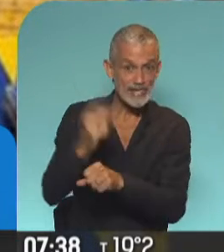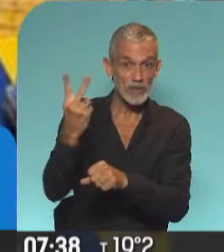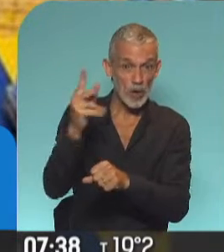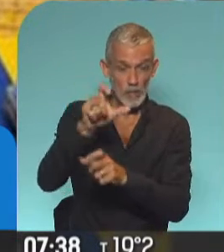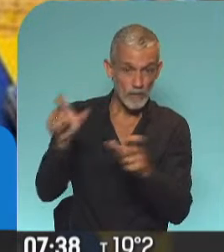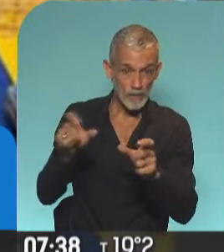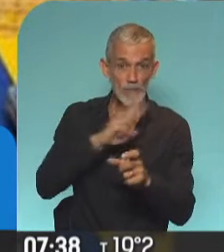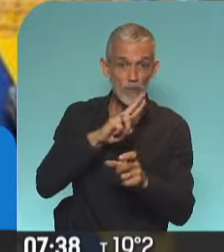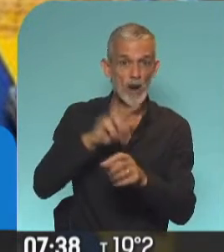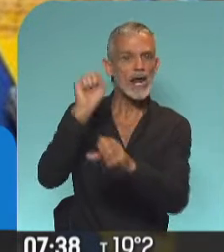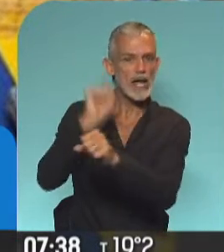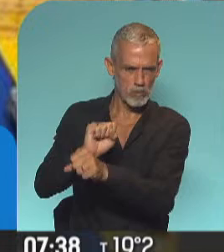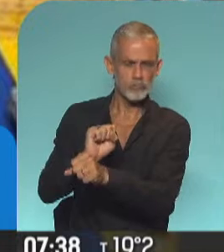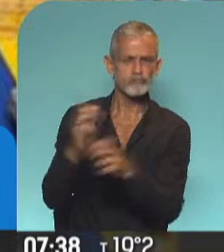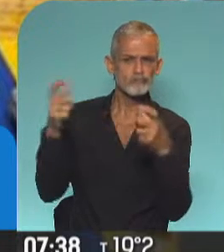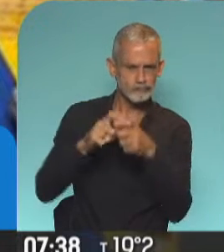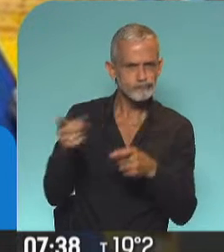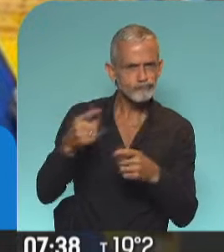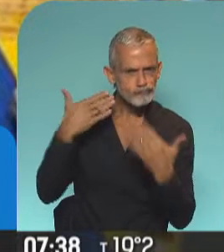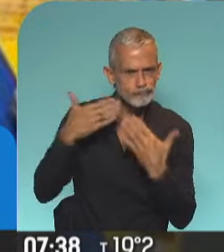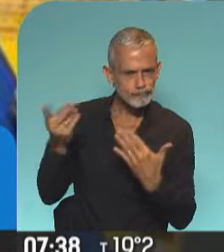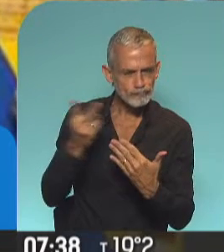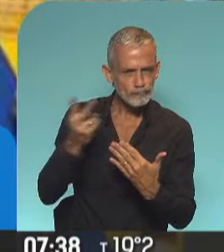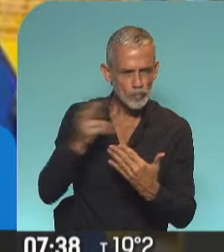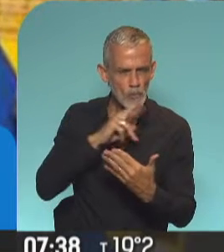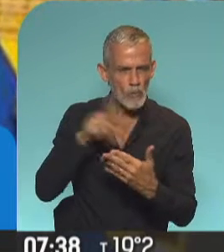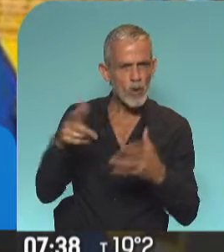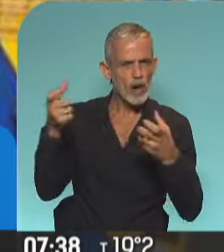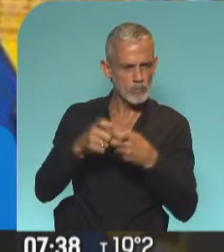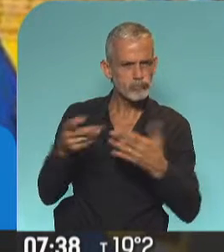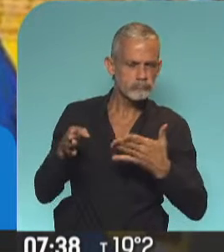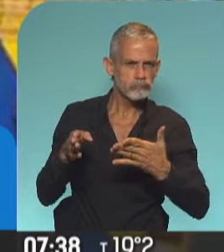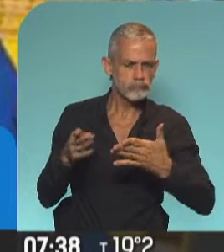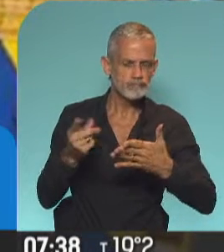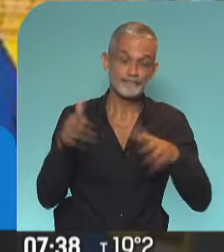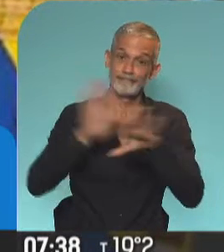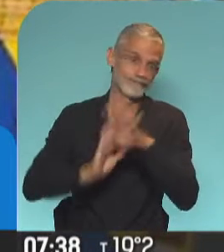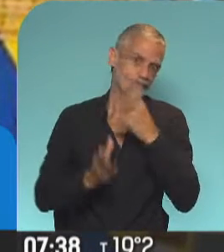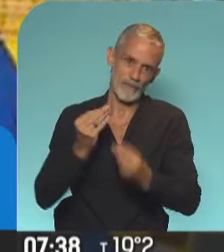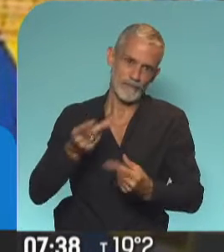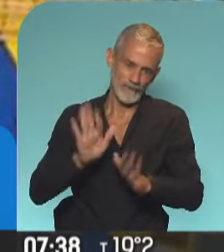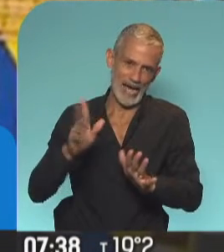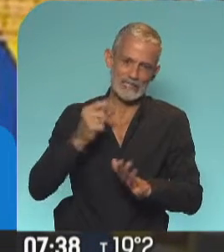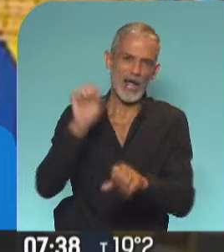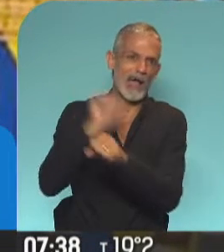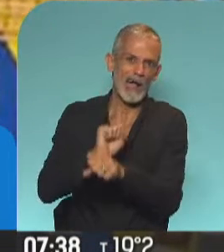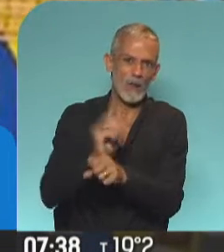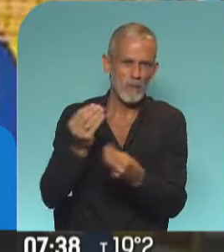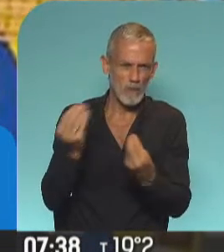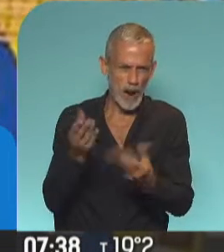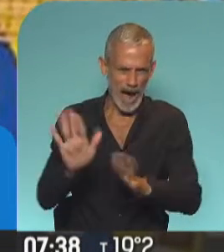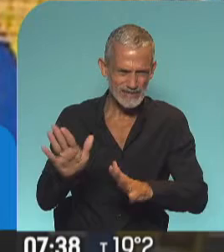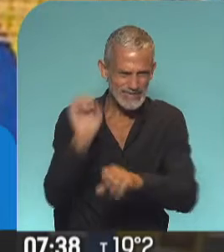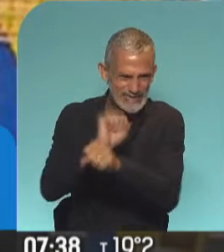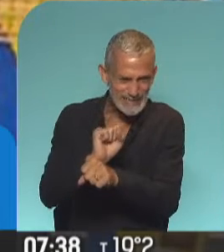dos concejalas, ¿no? Estuvimos reunidos con ellas, obvio que entendimos que fue un error, que no se puede llevar adelante